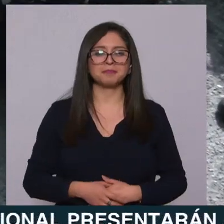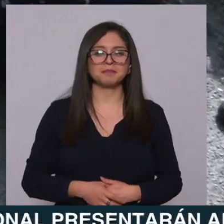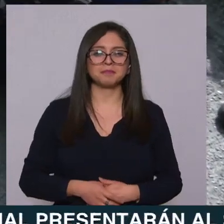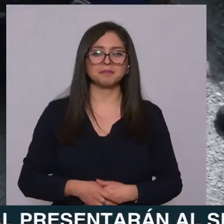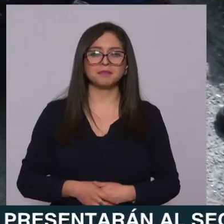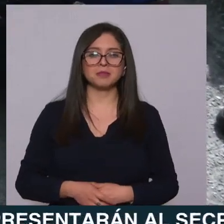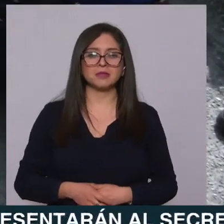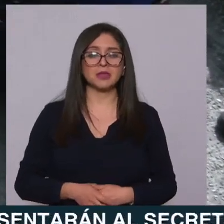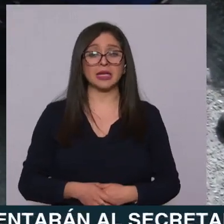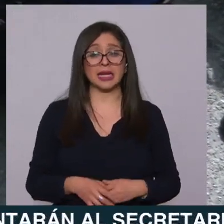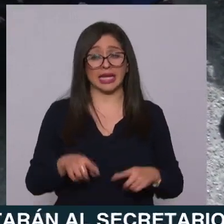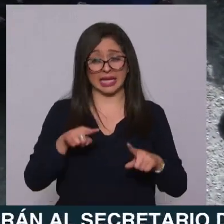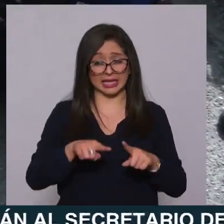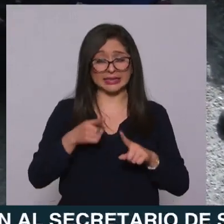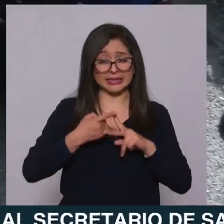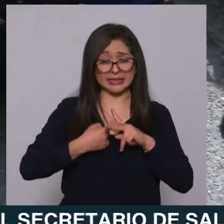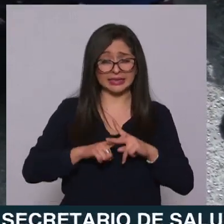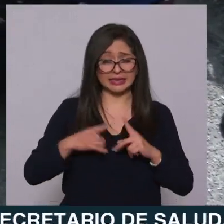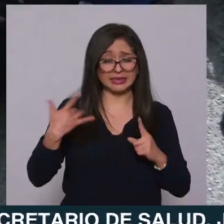comienza el dolor